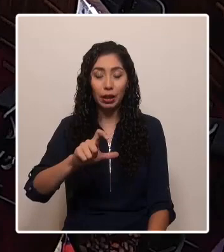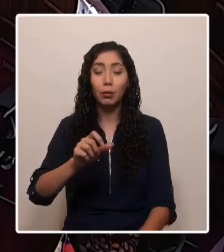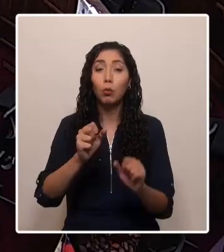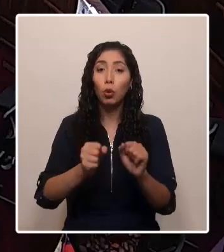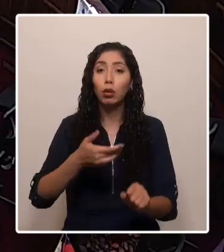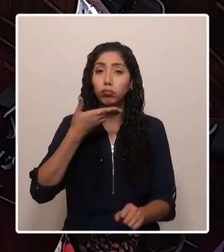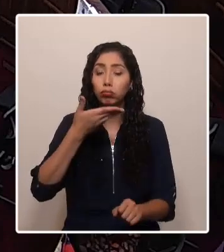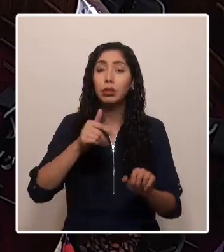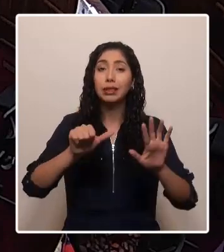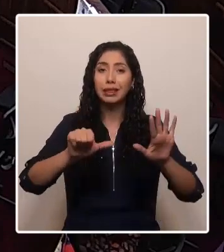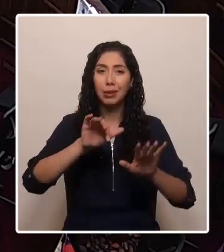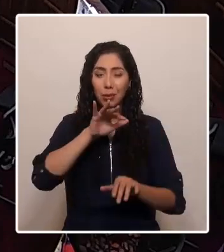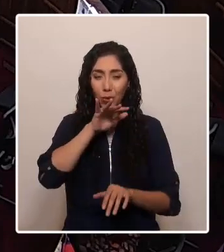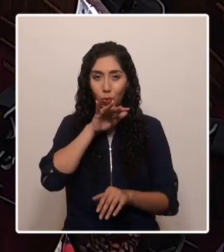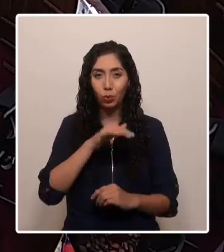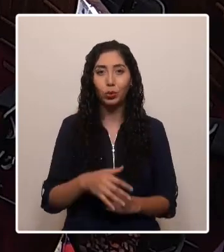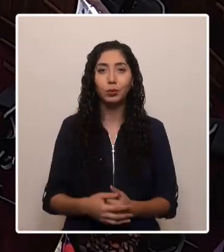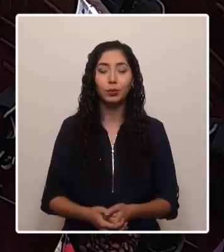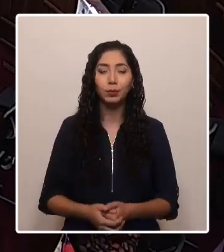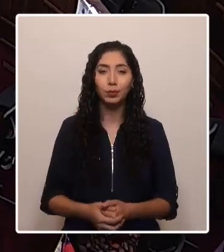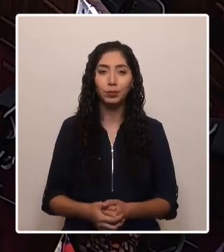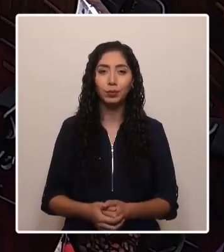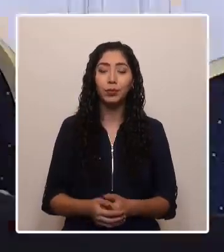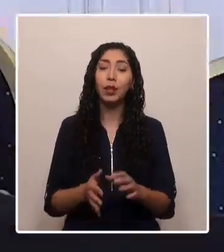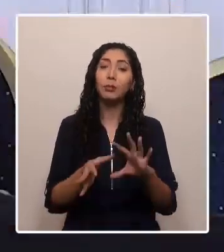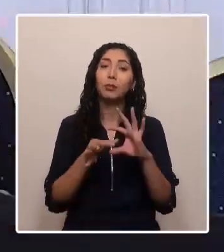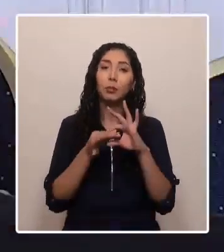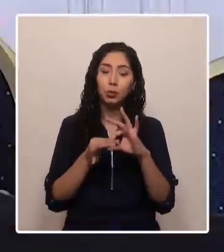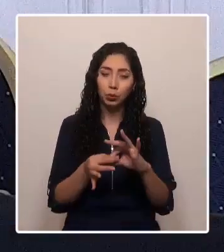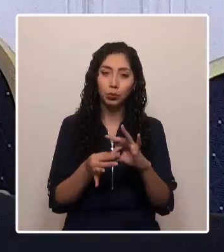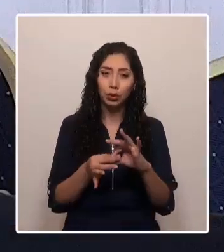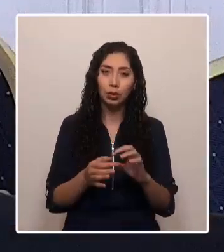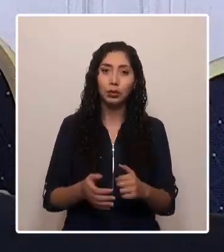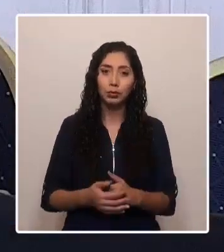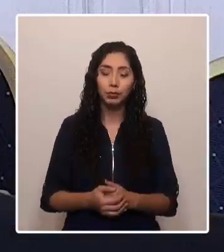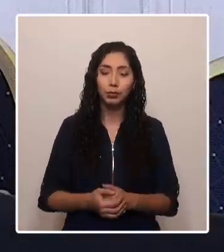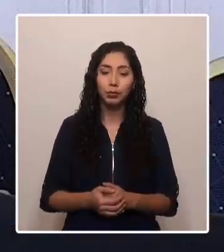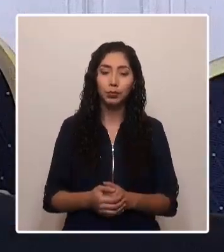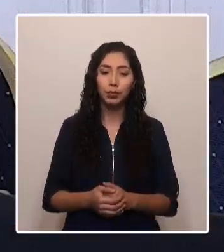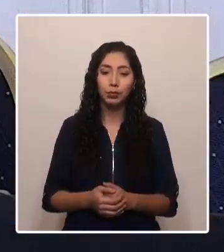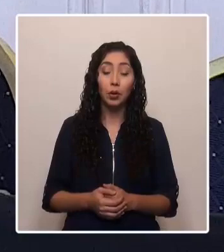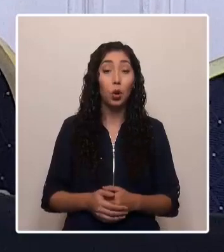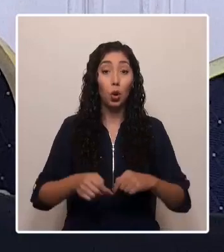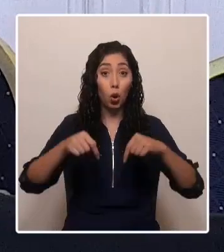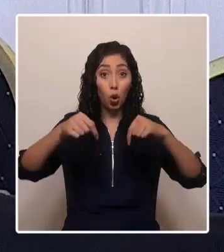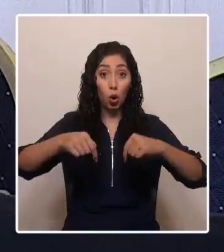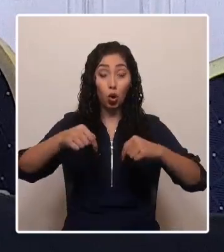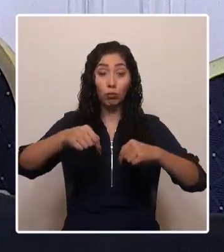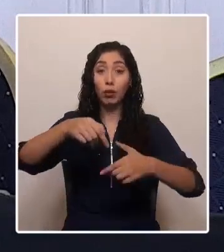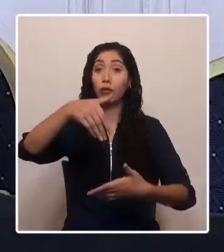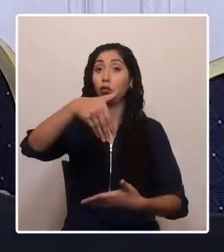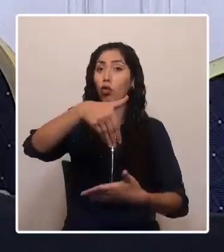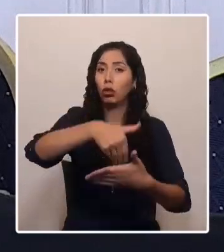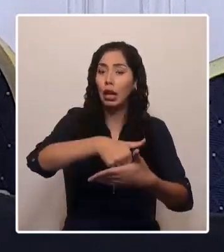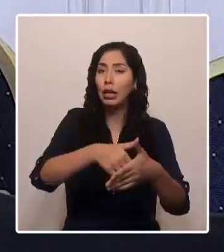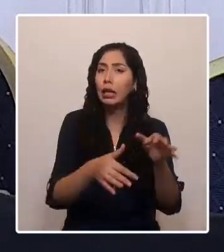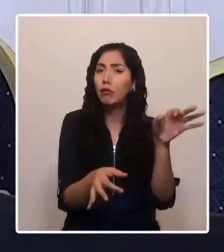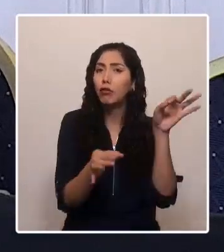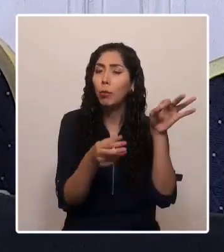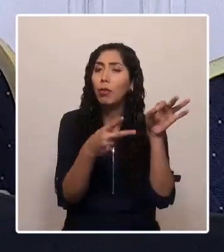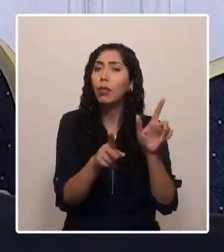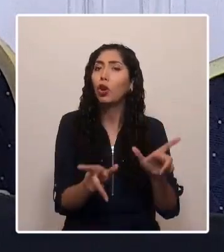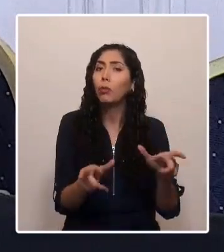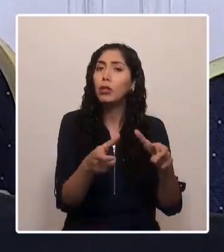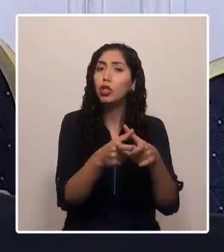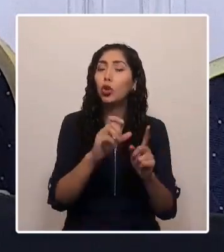Teresa Marinovich. Muchas gracias. Hoy día vamos a votar un informe de la Comisión de Cultura